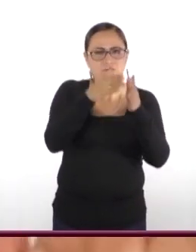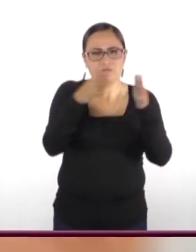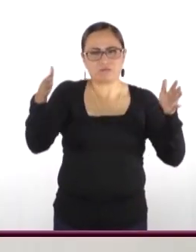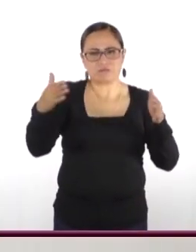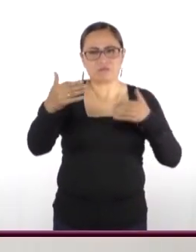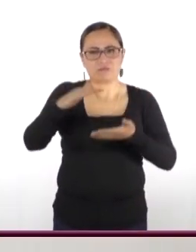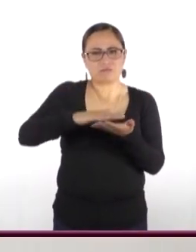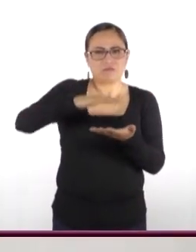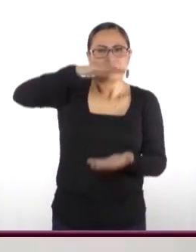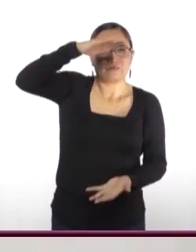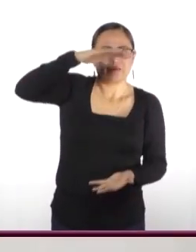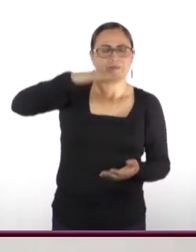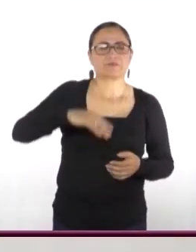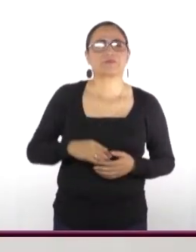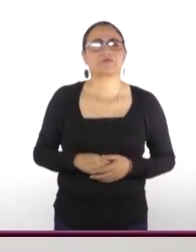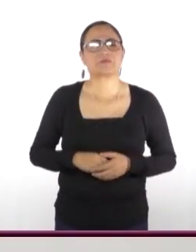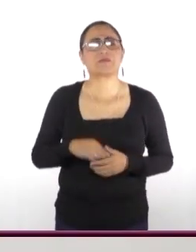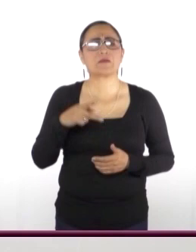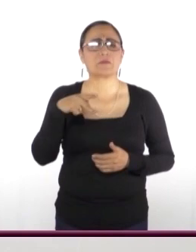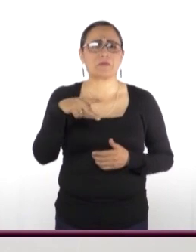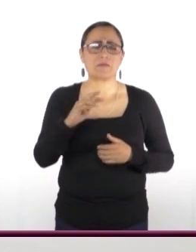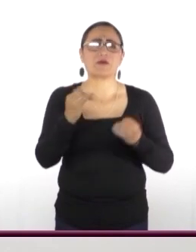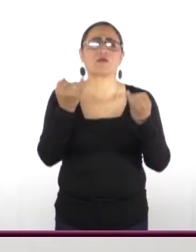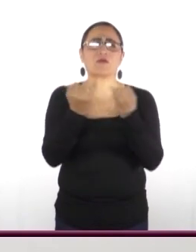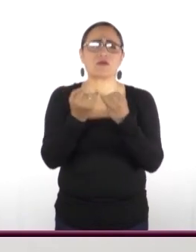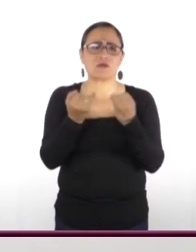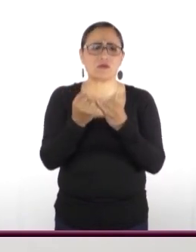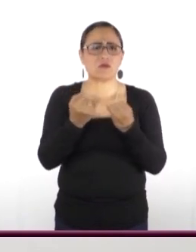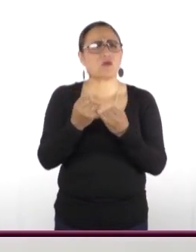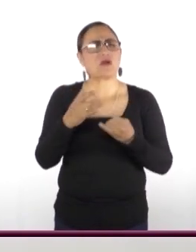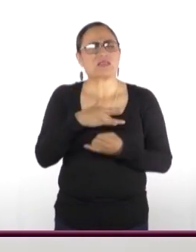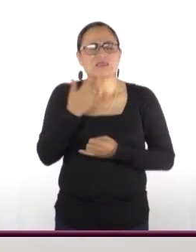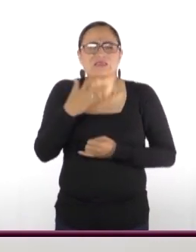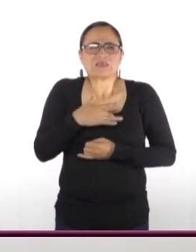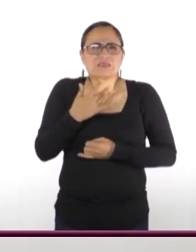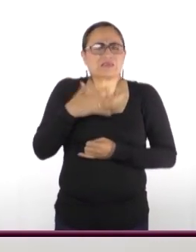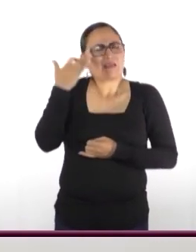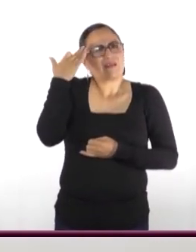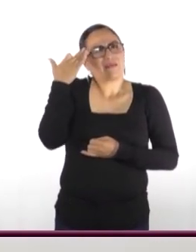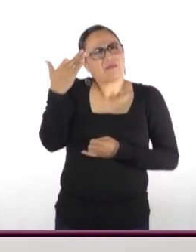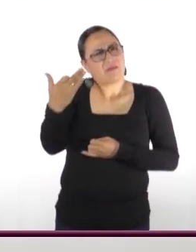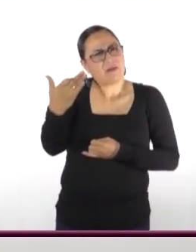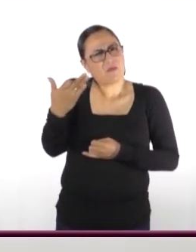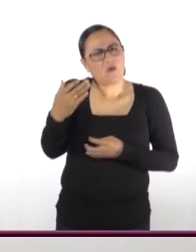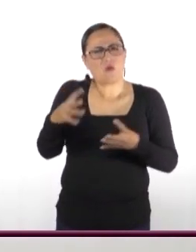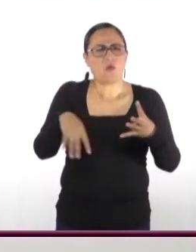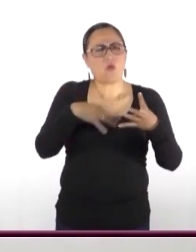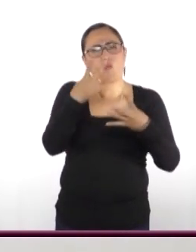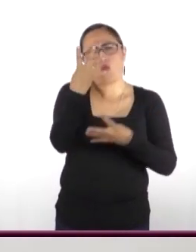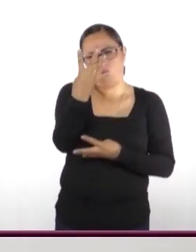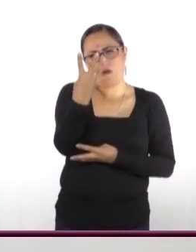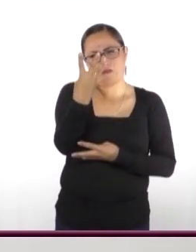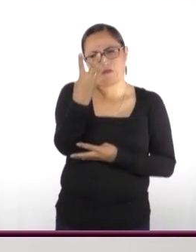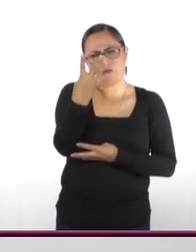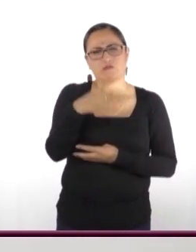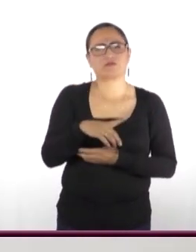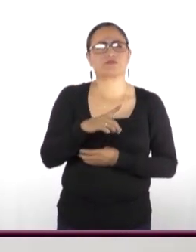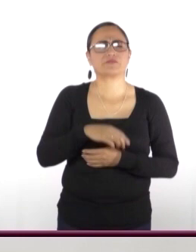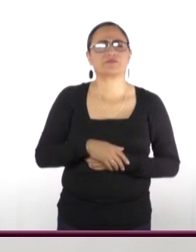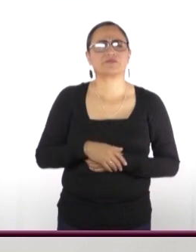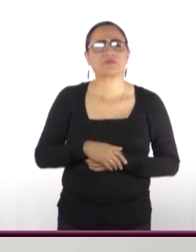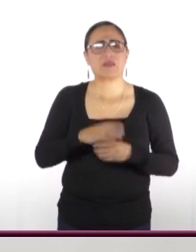son latitud, longitud y altitud, pero pues bueno, también si consideramos que percibimos el tiempo, pues bueno, tendríamos estrictamente